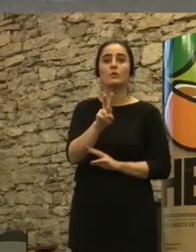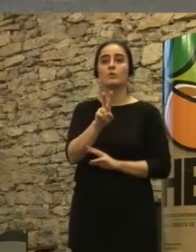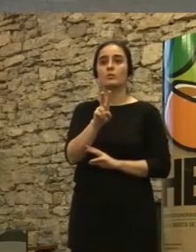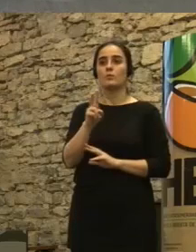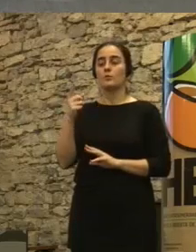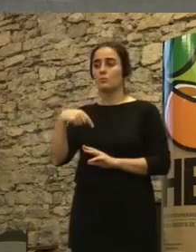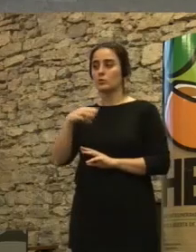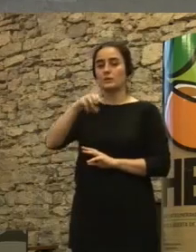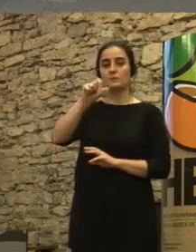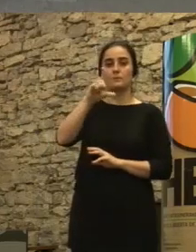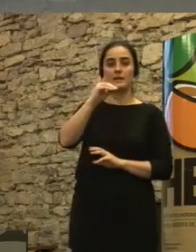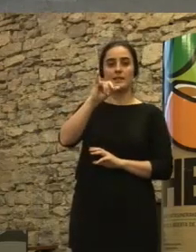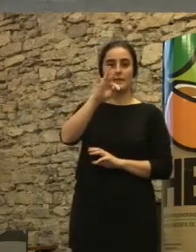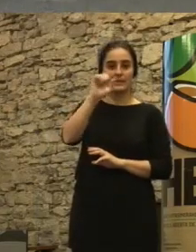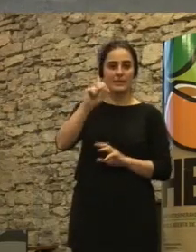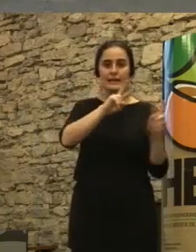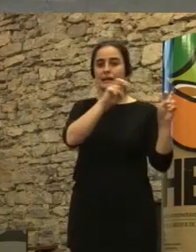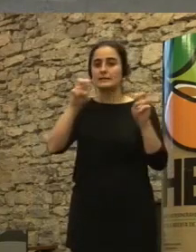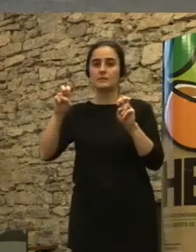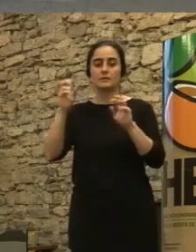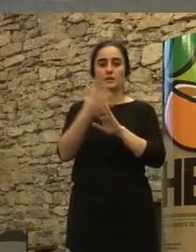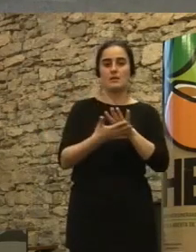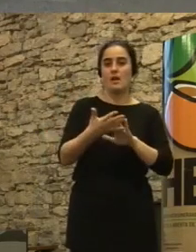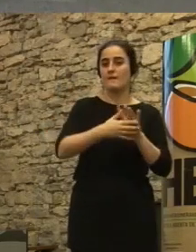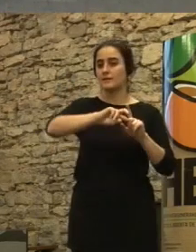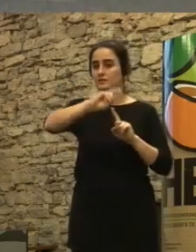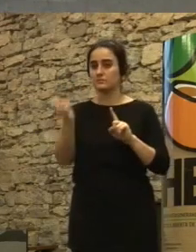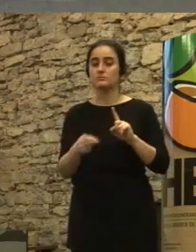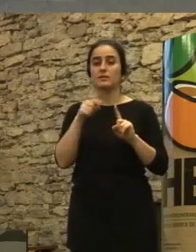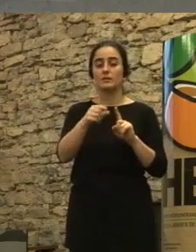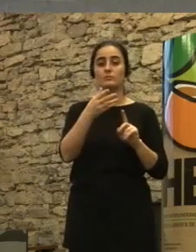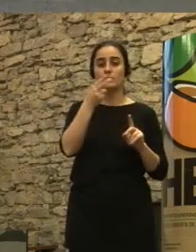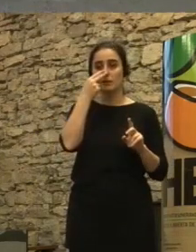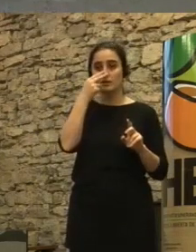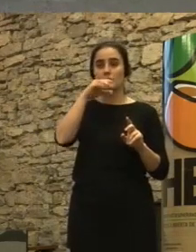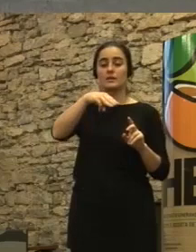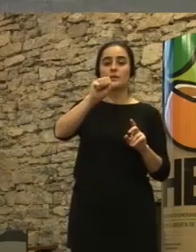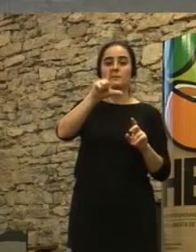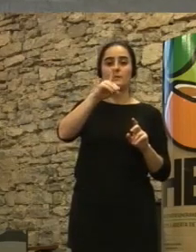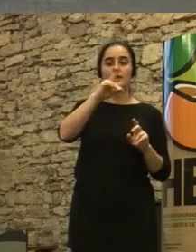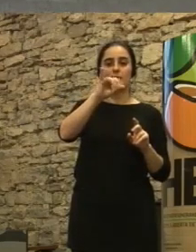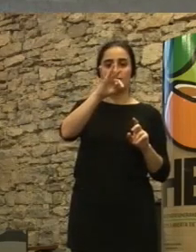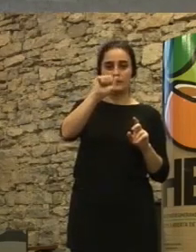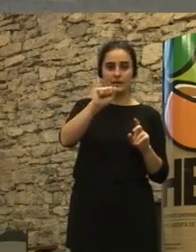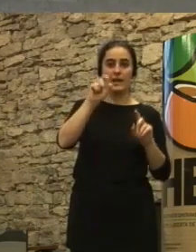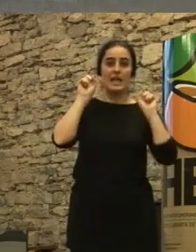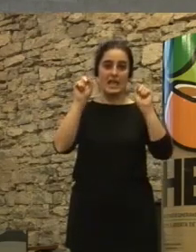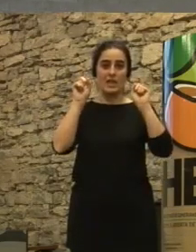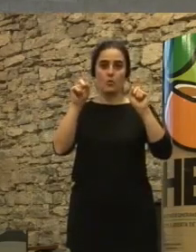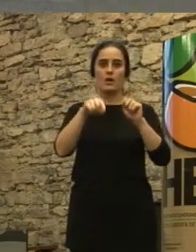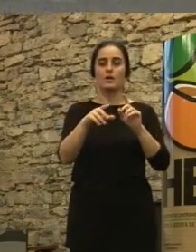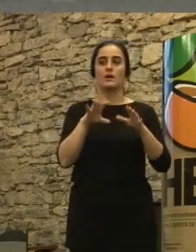trabajáis desde Maldita, pero me parece súper interesante Maldita Educa, porque ahí trabajáis de la mano de los centros escolares, creo que hay un gran poder